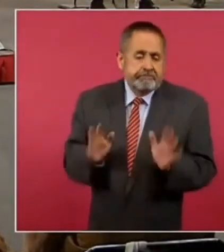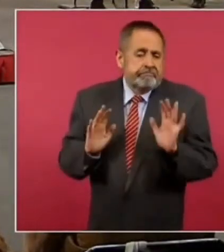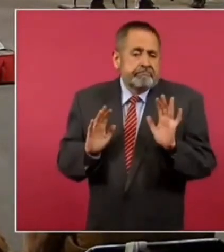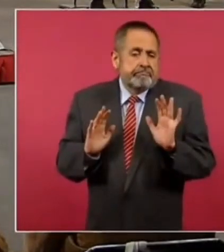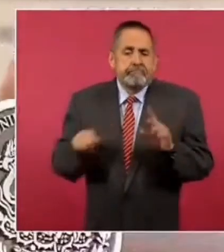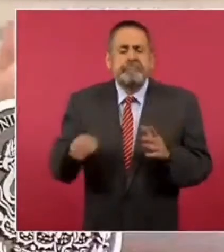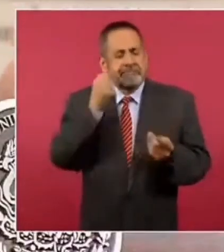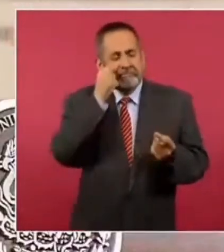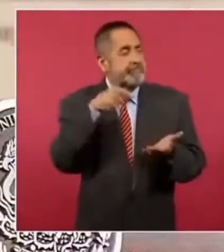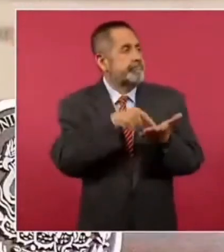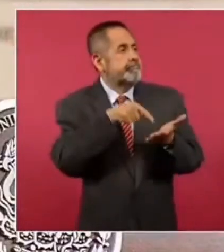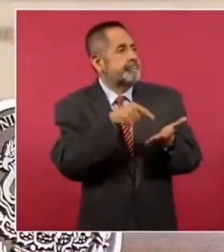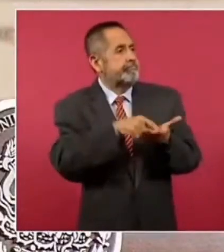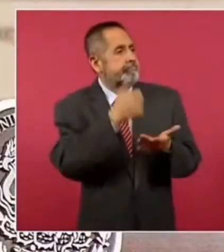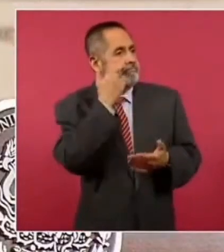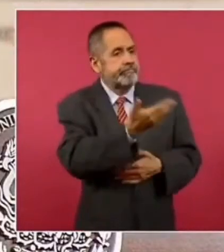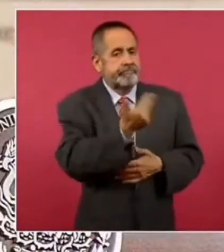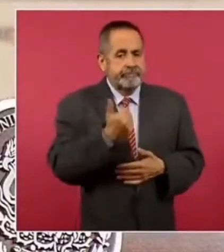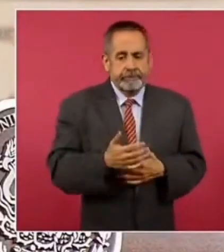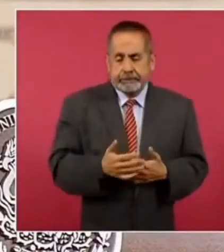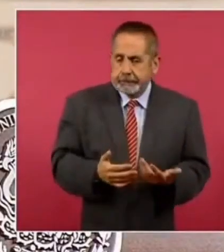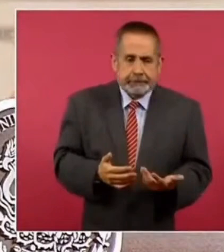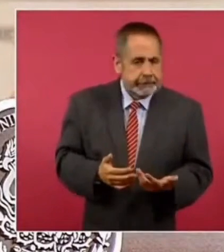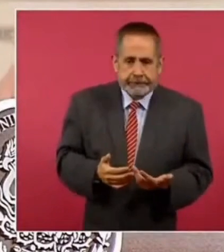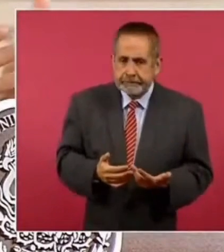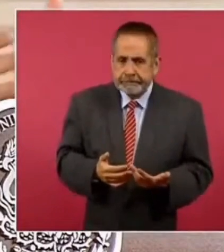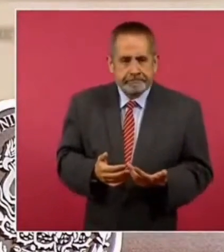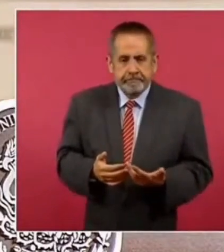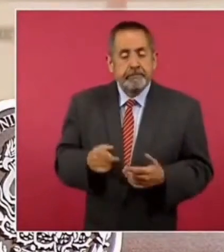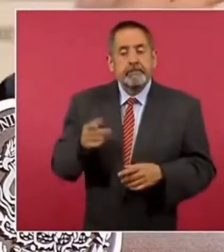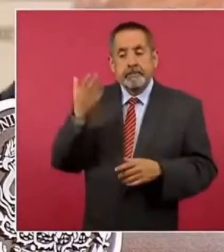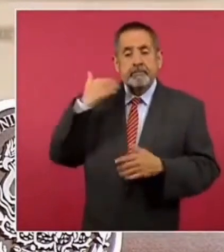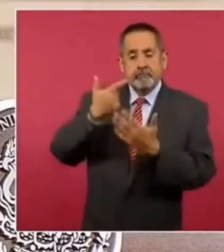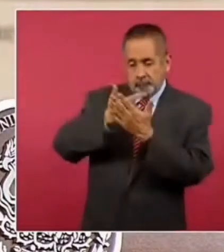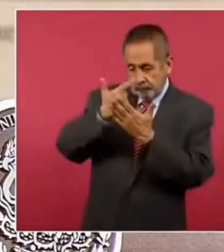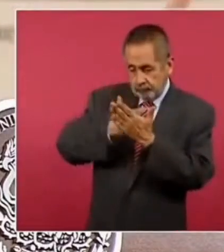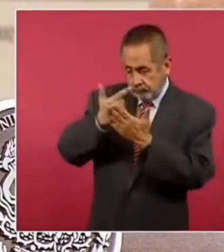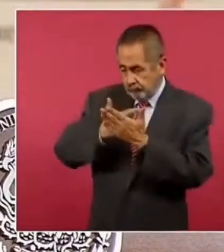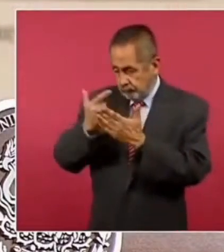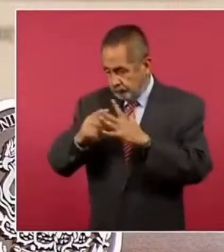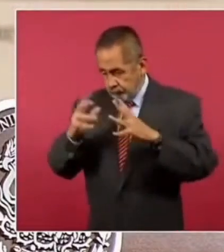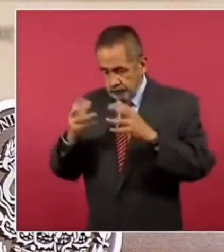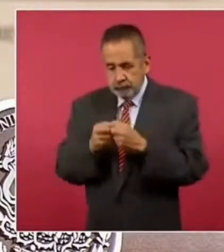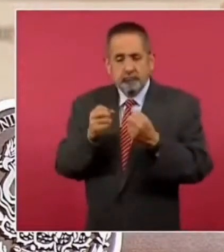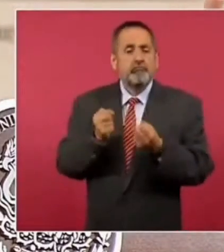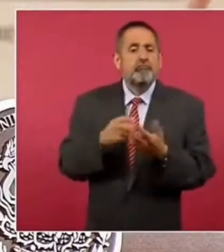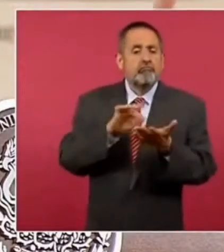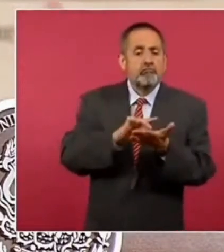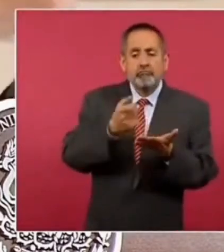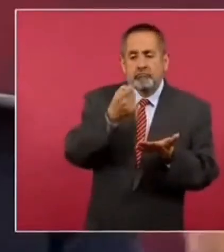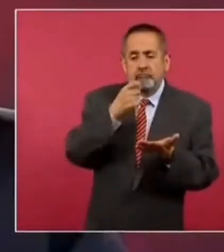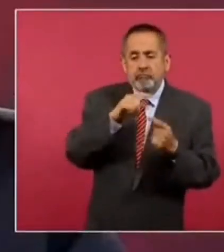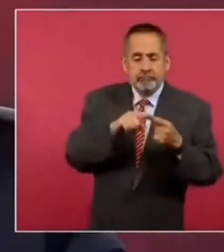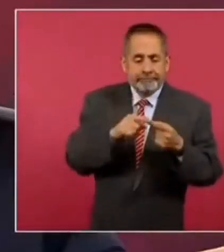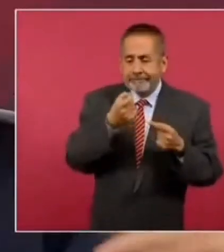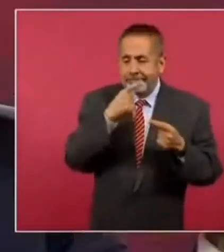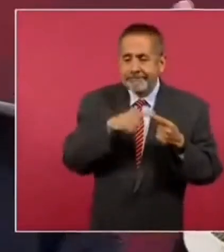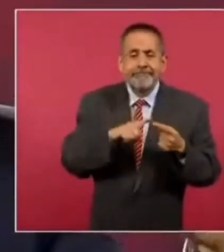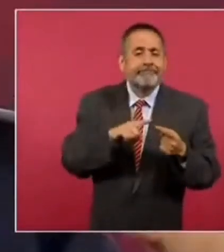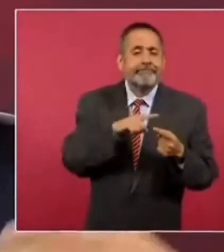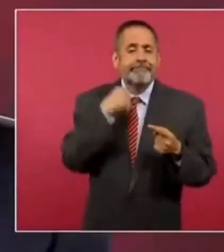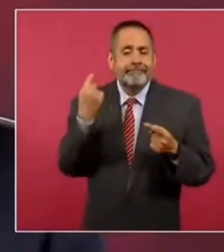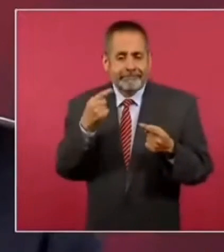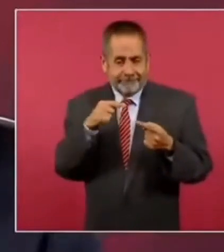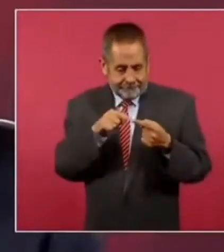consumos históricos, aunque se tuviera un inventario todavía con tiempos de caducidad amplios, se volvían a